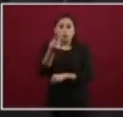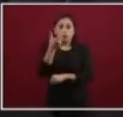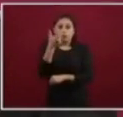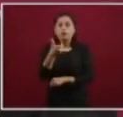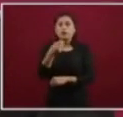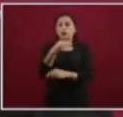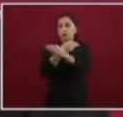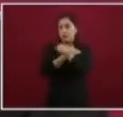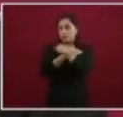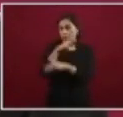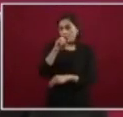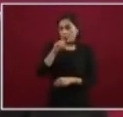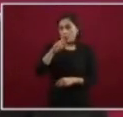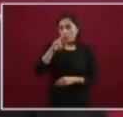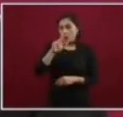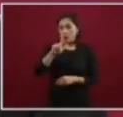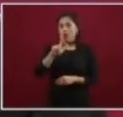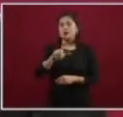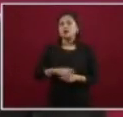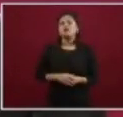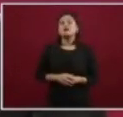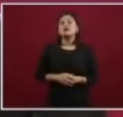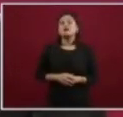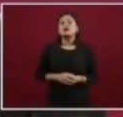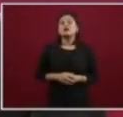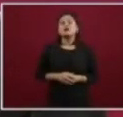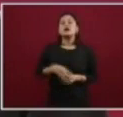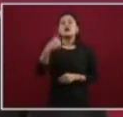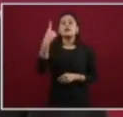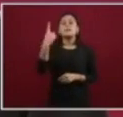Va a estar en librerías el día